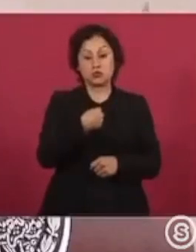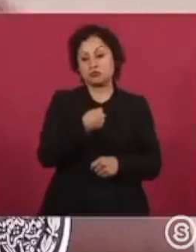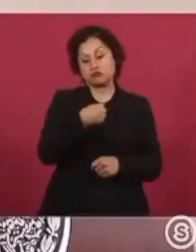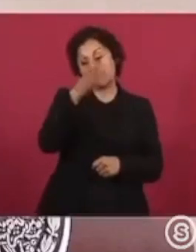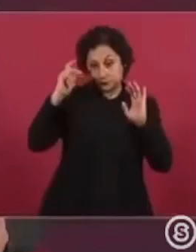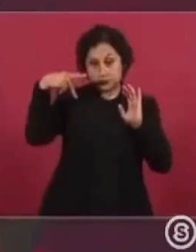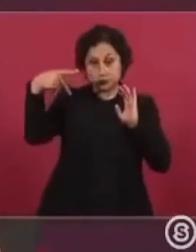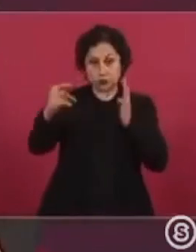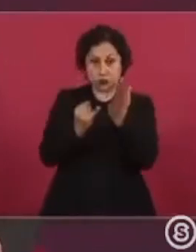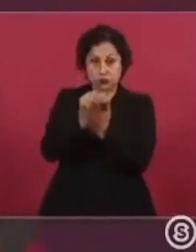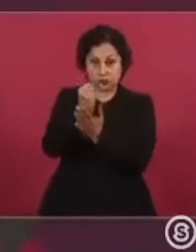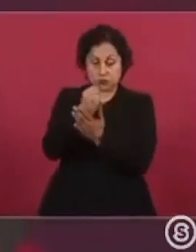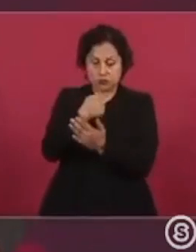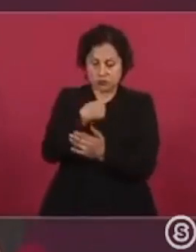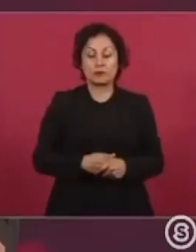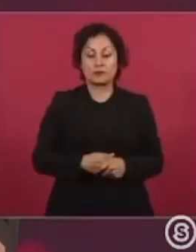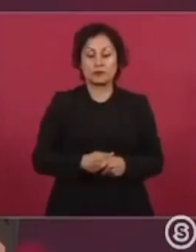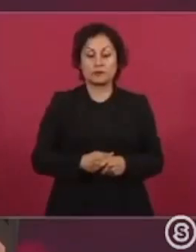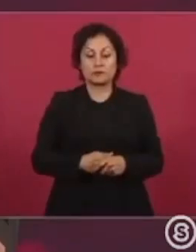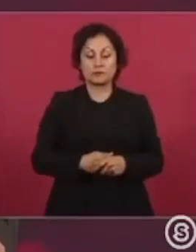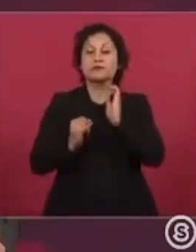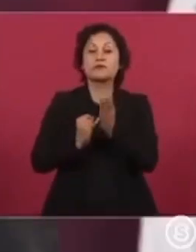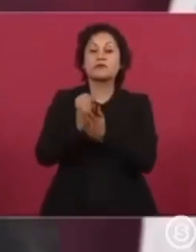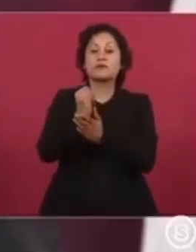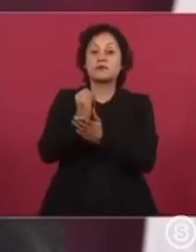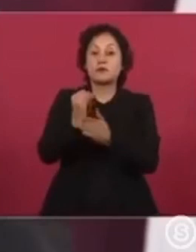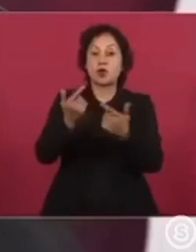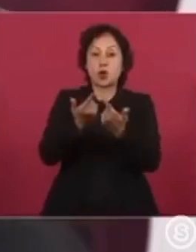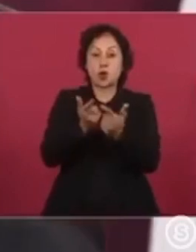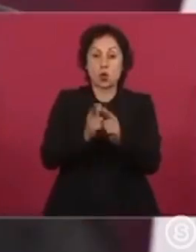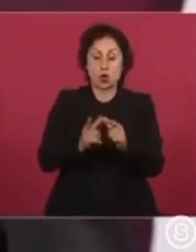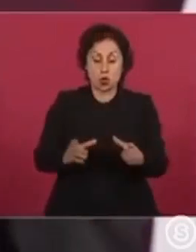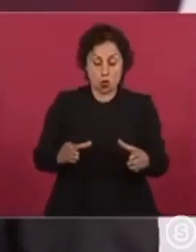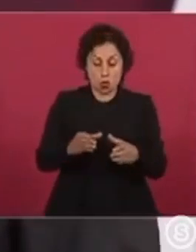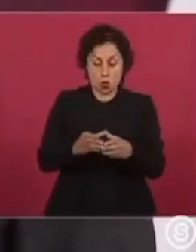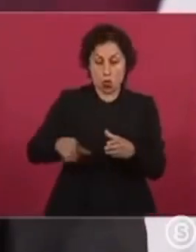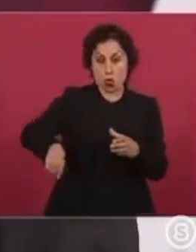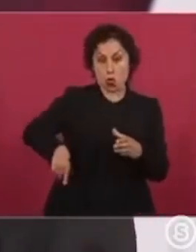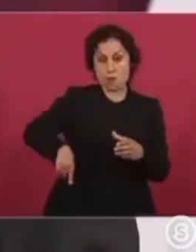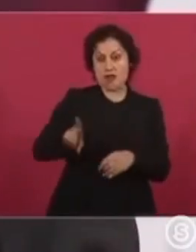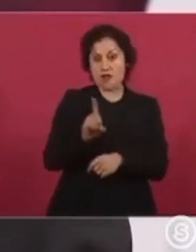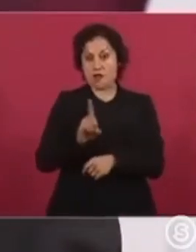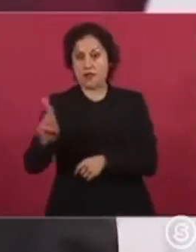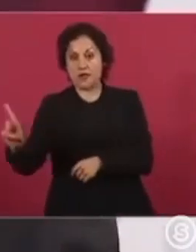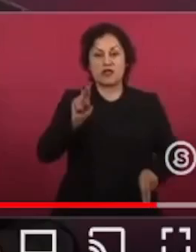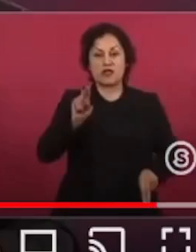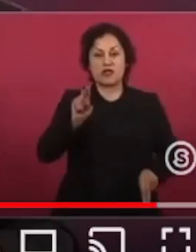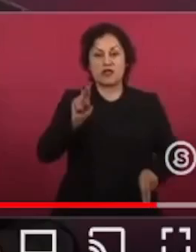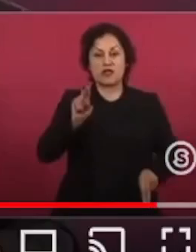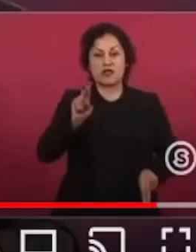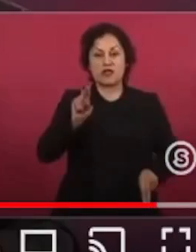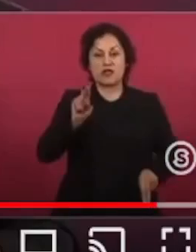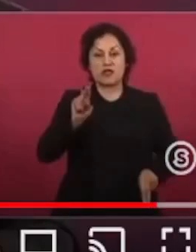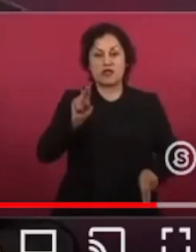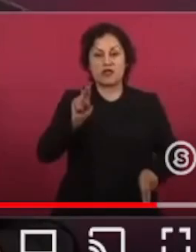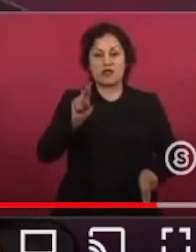decisión de los pueblos, con los gobiernos de derecha. No estoy de acuerdo con los gobiernos clasistas, racistas. O sea, el gobierno